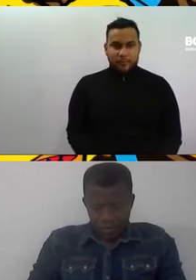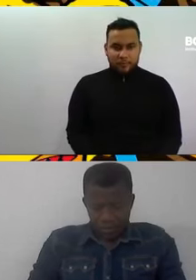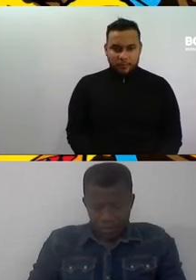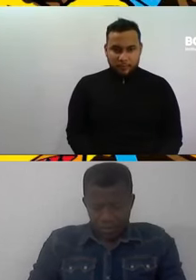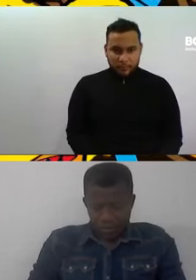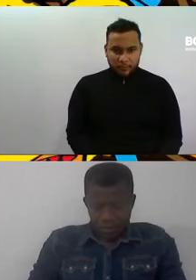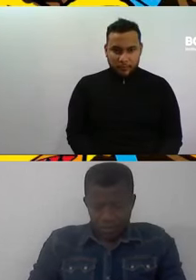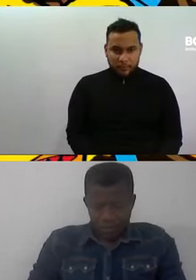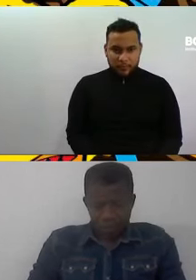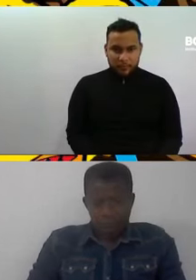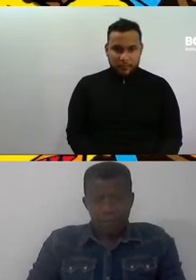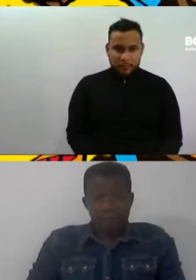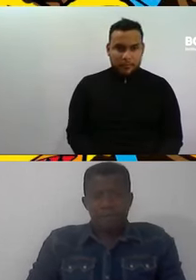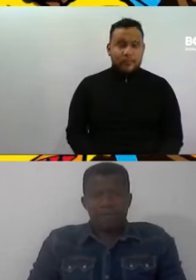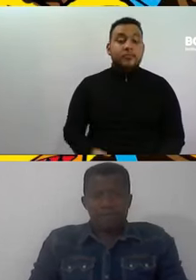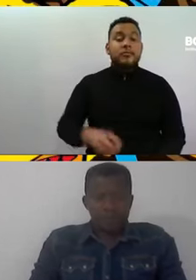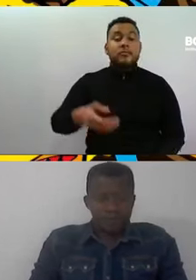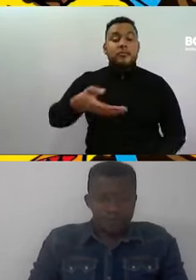platanito y los